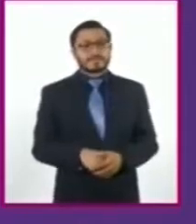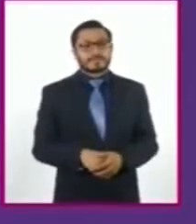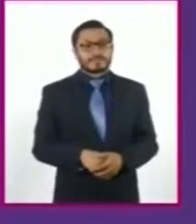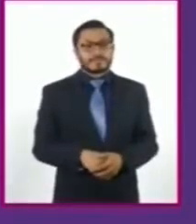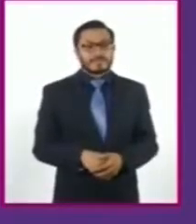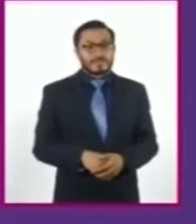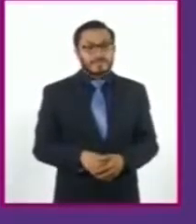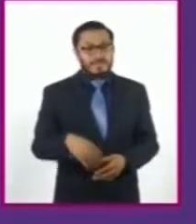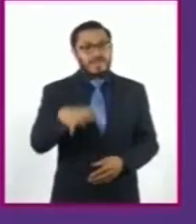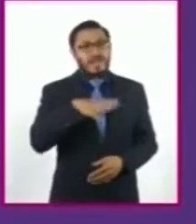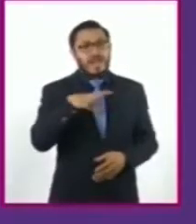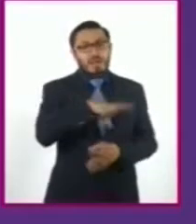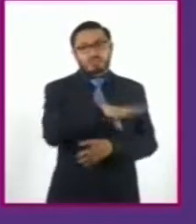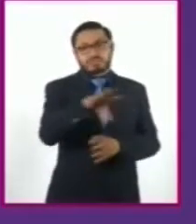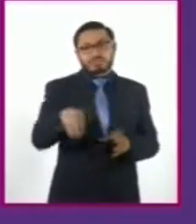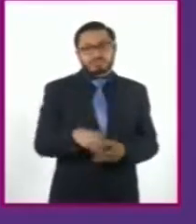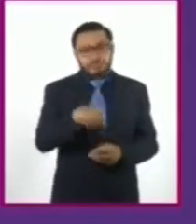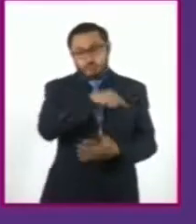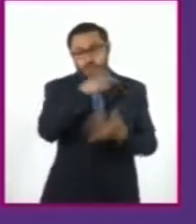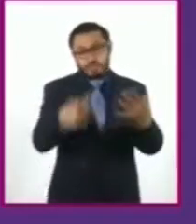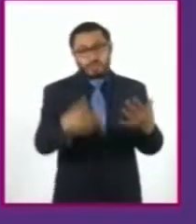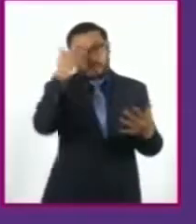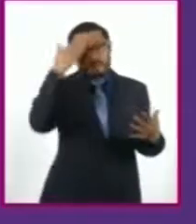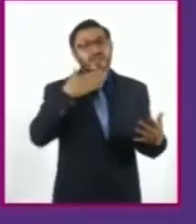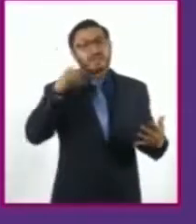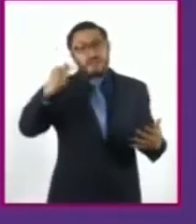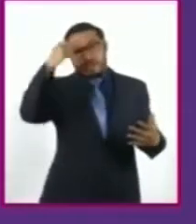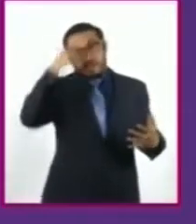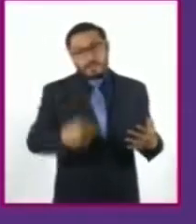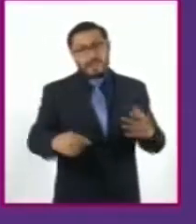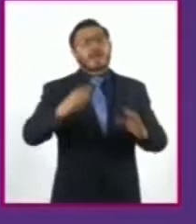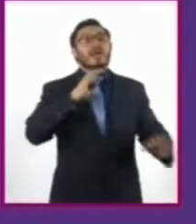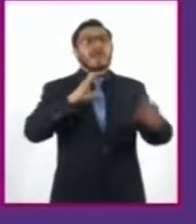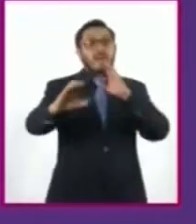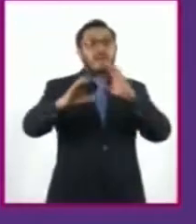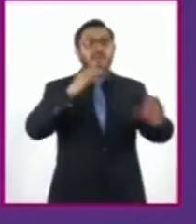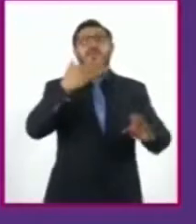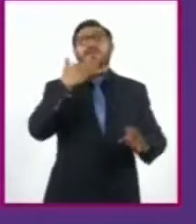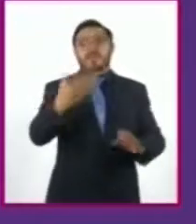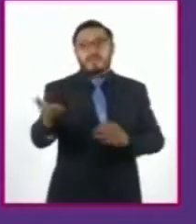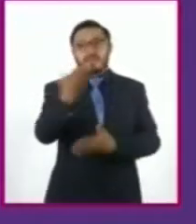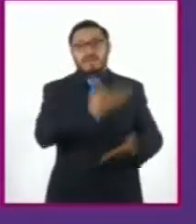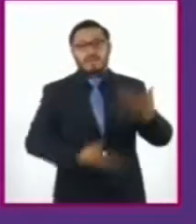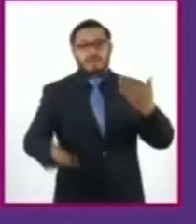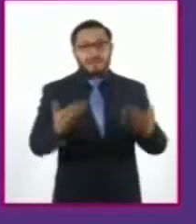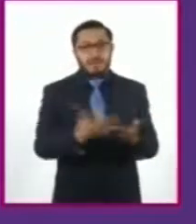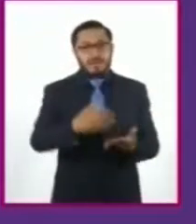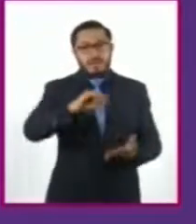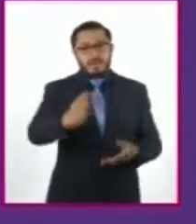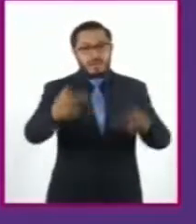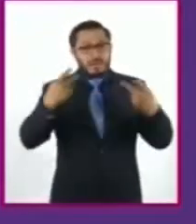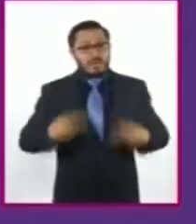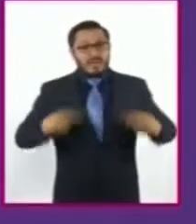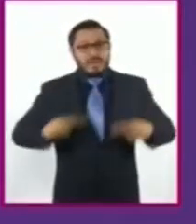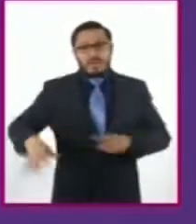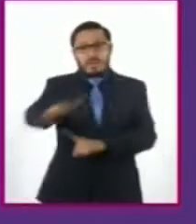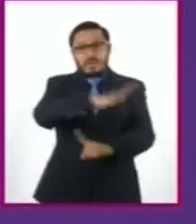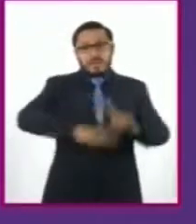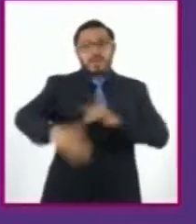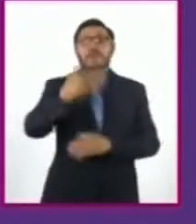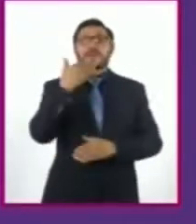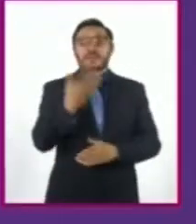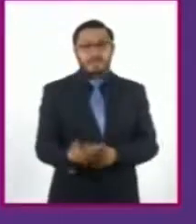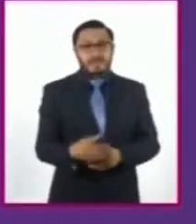Comprende un conjunto de habilidades para la comunicación y la convivencia con otras personas, así como